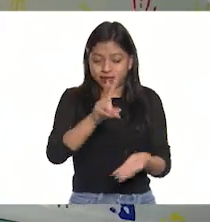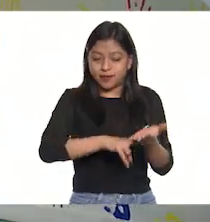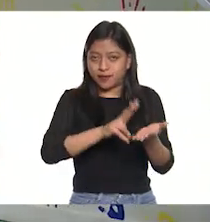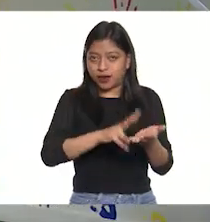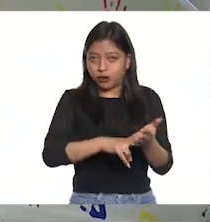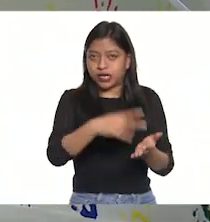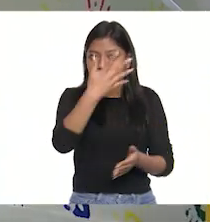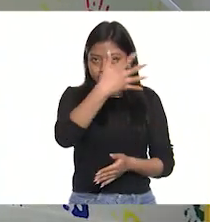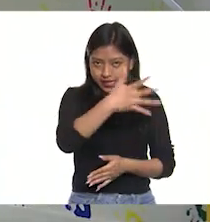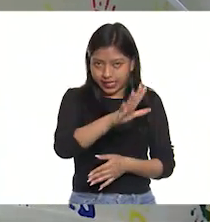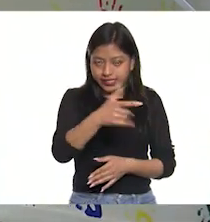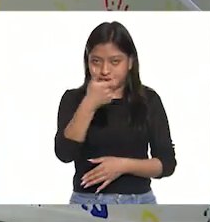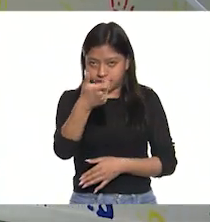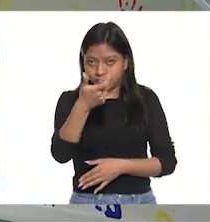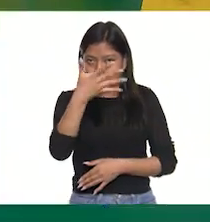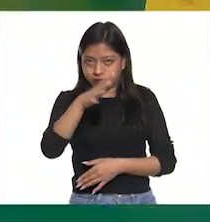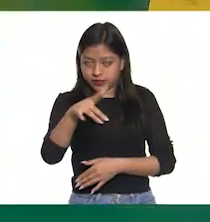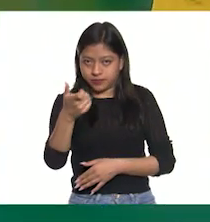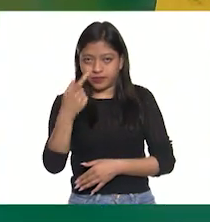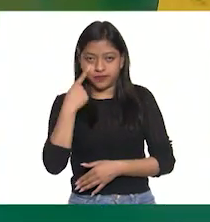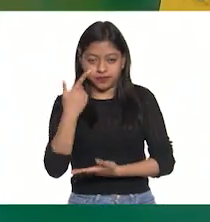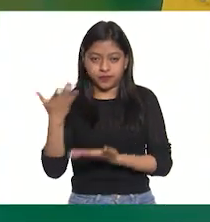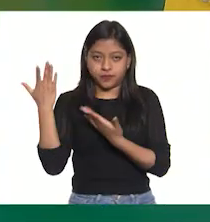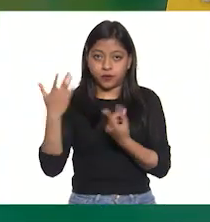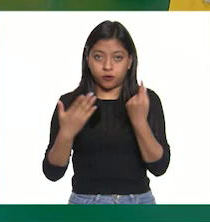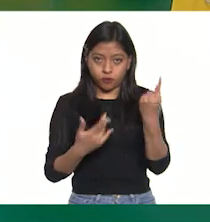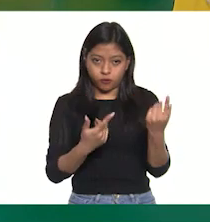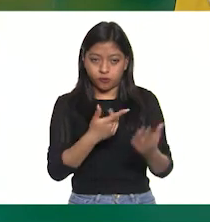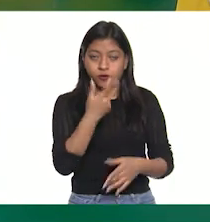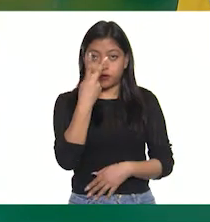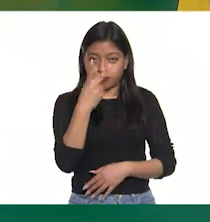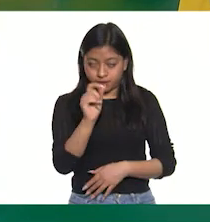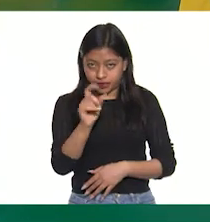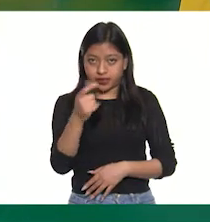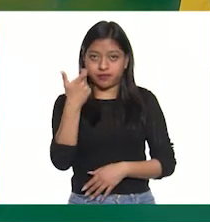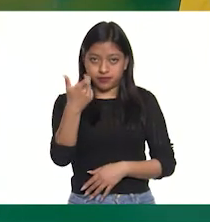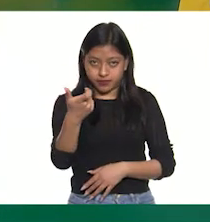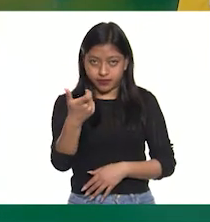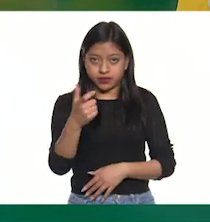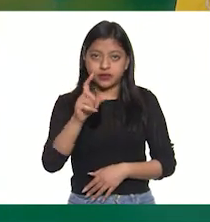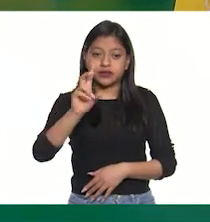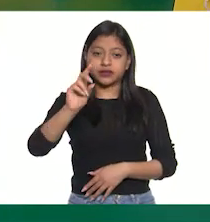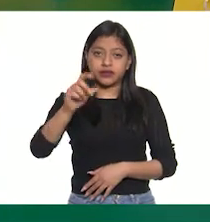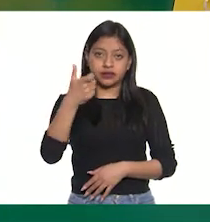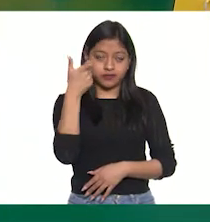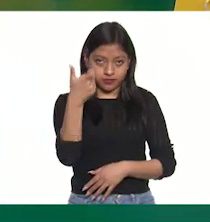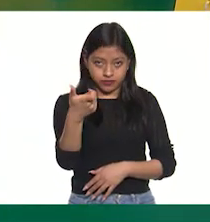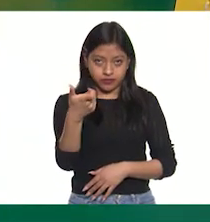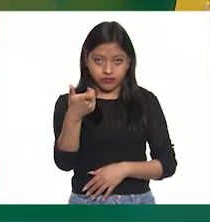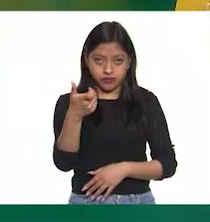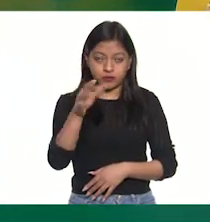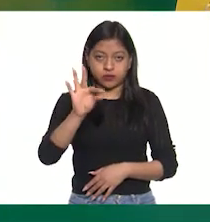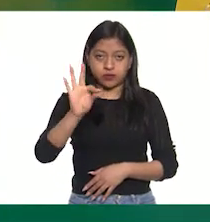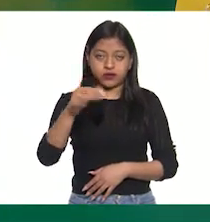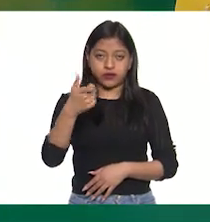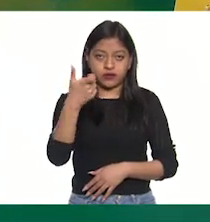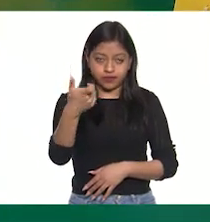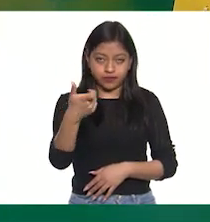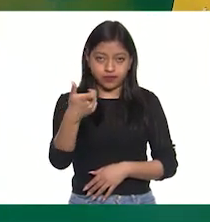pesos. A ver. Te voy a dar una. Ajá. Dos. Tres.